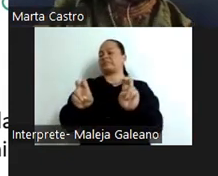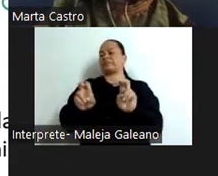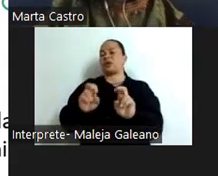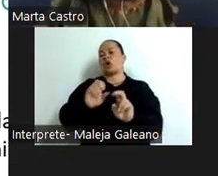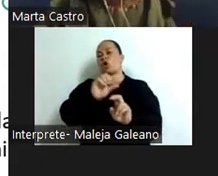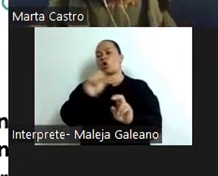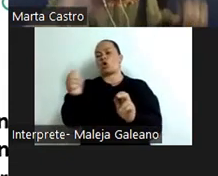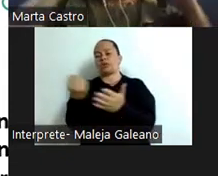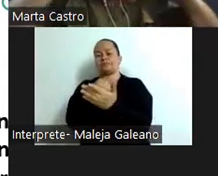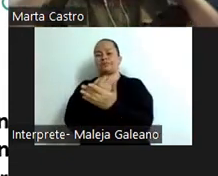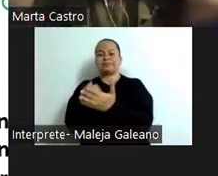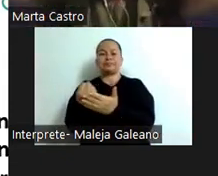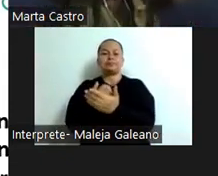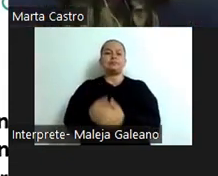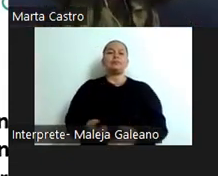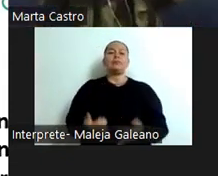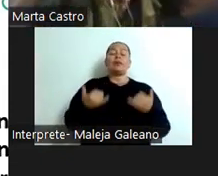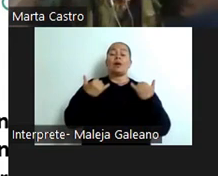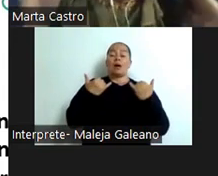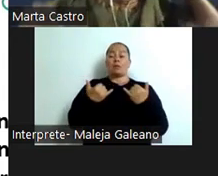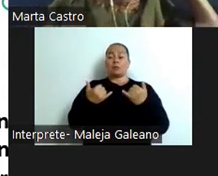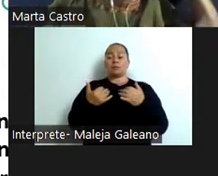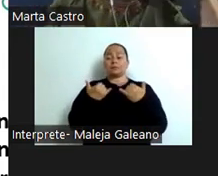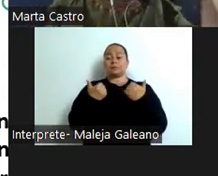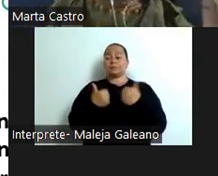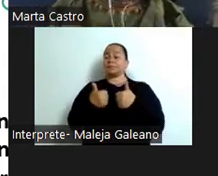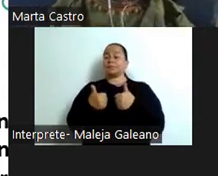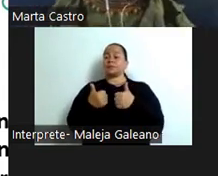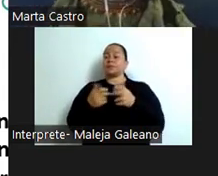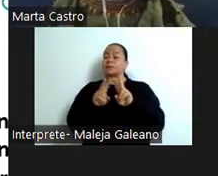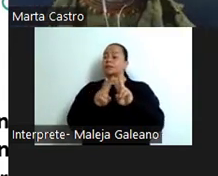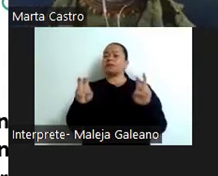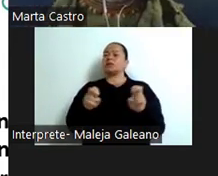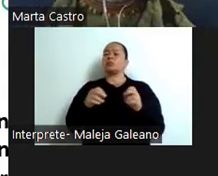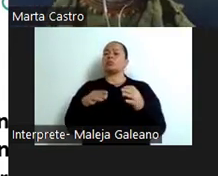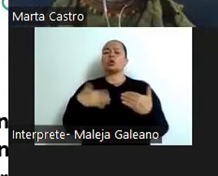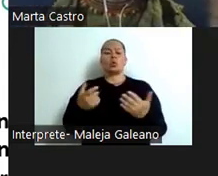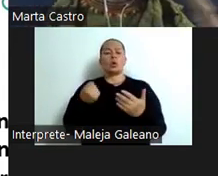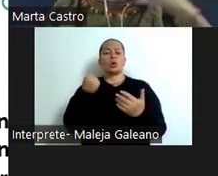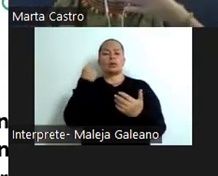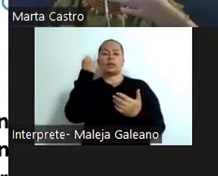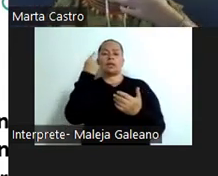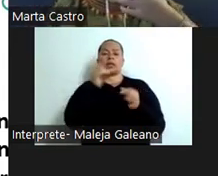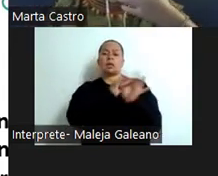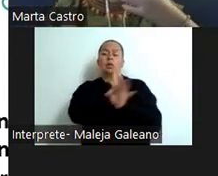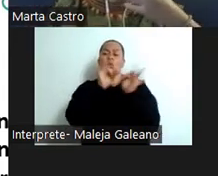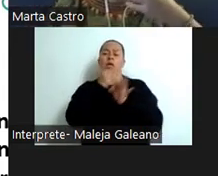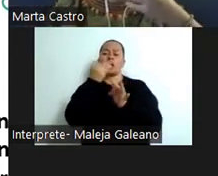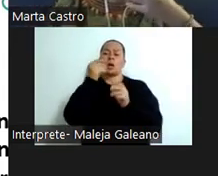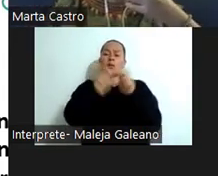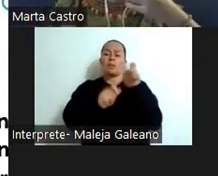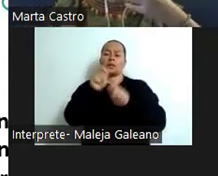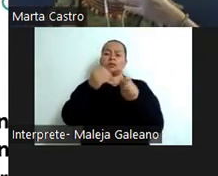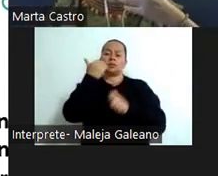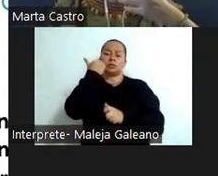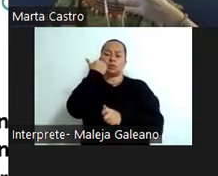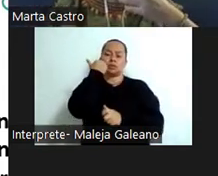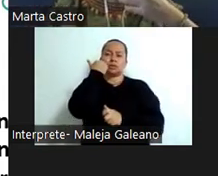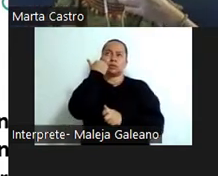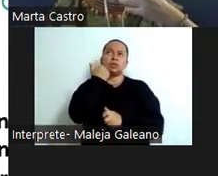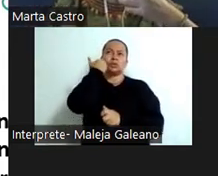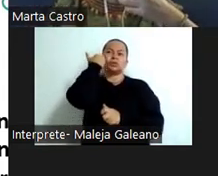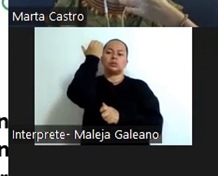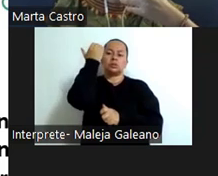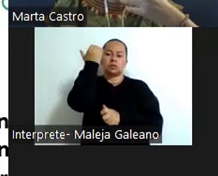diapositiva ahora bien eh en términos de cómo se entiende el cuidado de las personas mayores la pregunta es